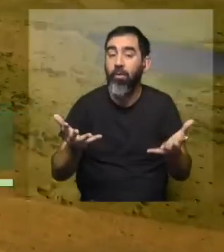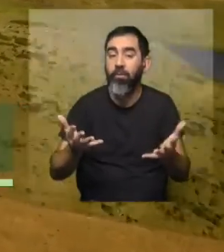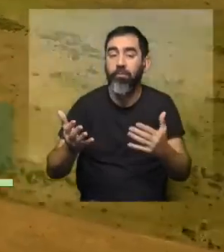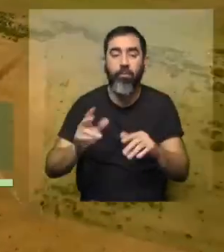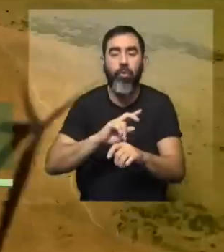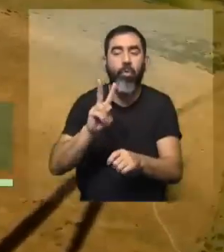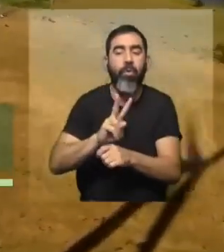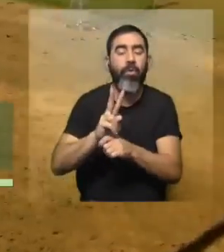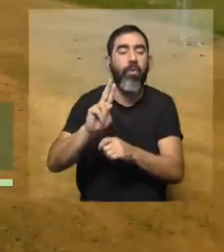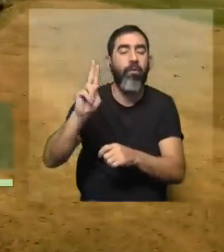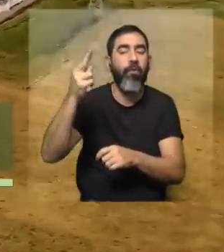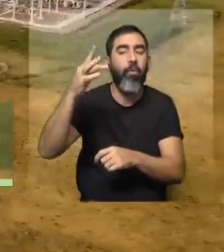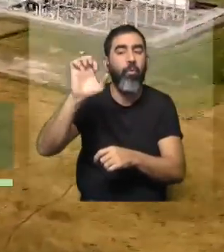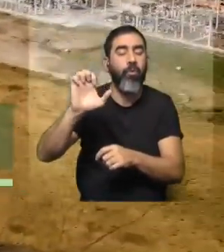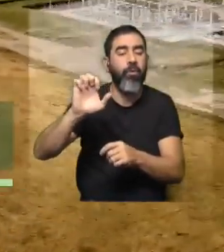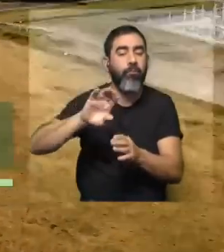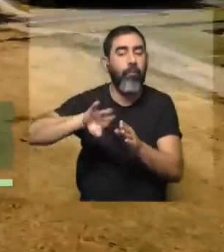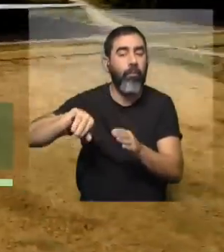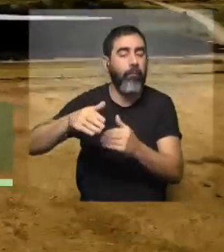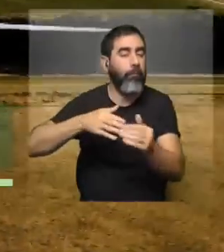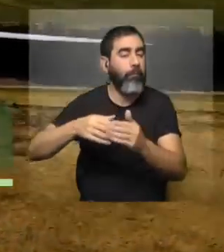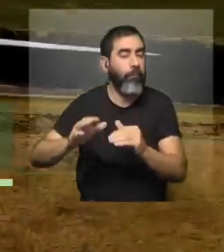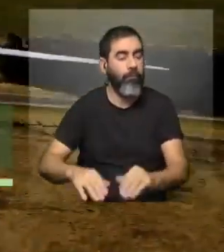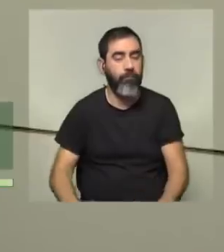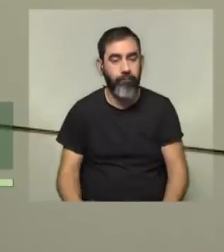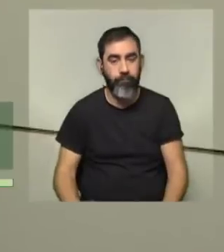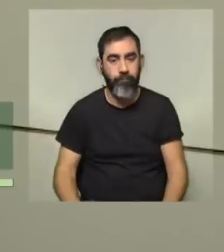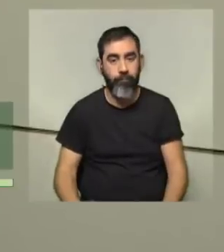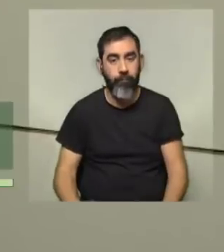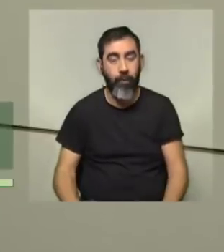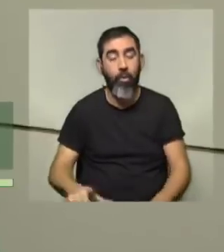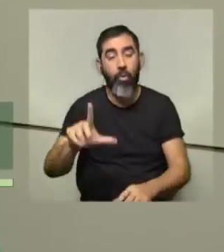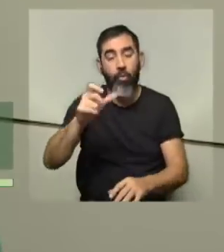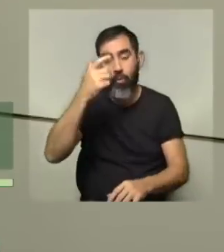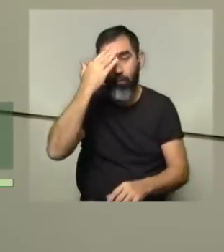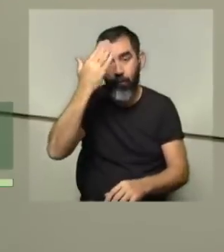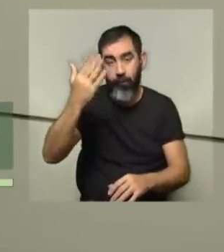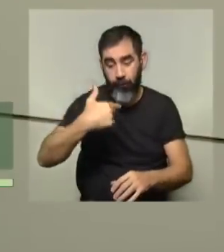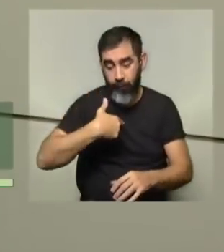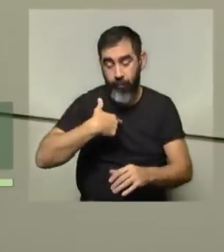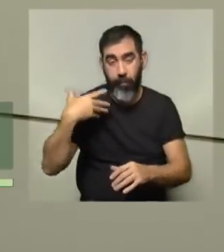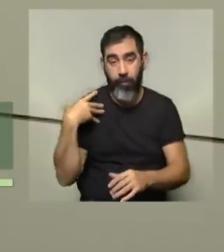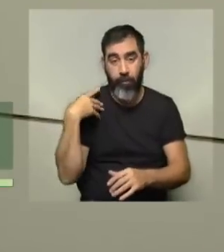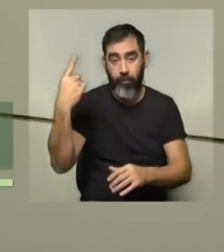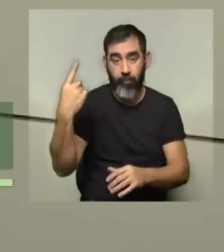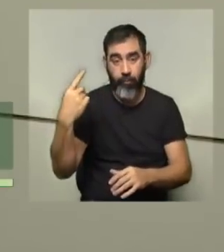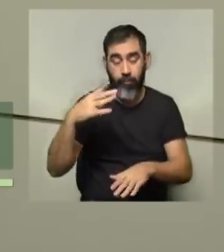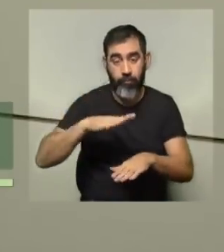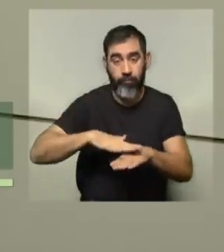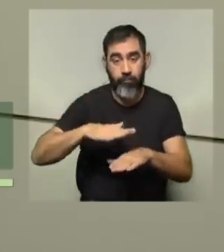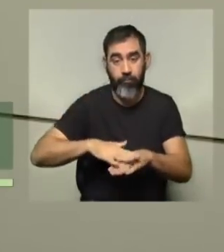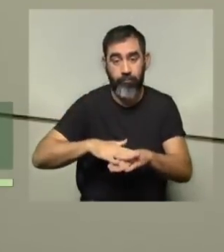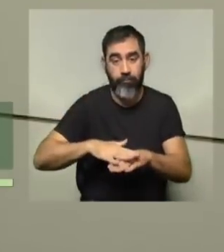de defender a ute con los recursos jurídicos que podemos tener Por supuesto que el despacho del frente amplio y en mi caso como directora este